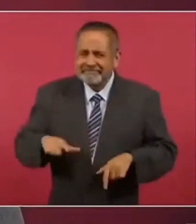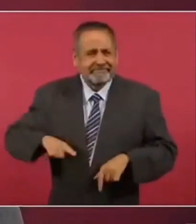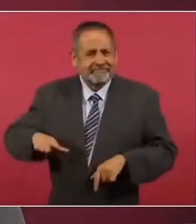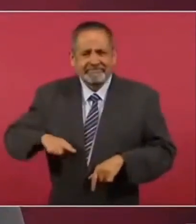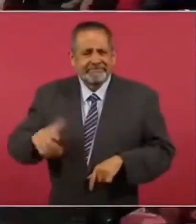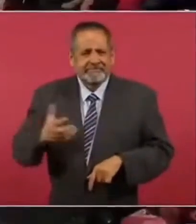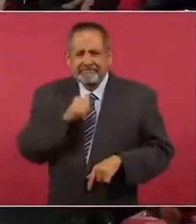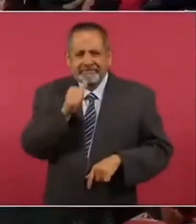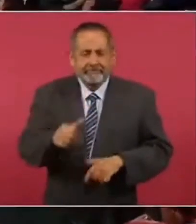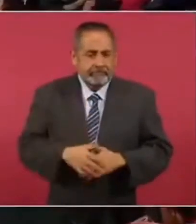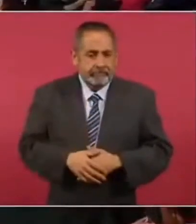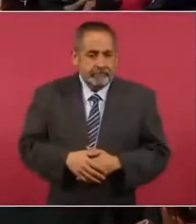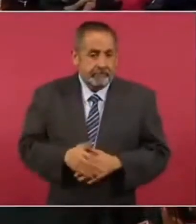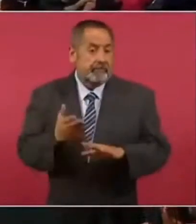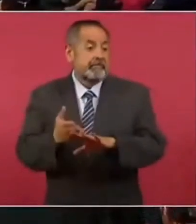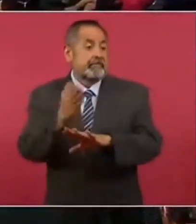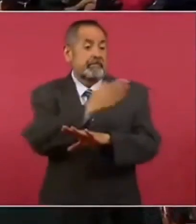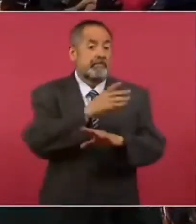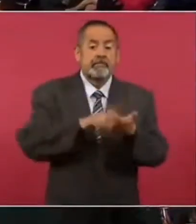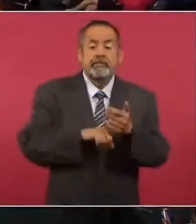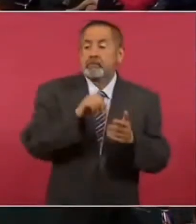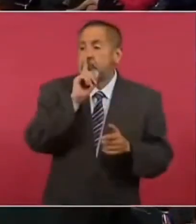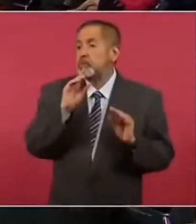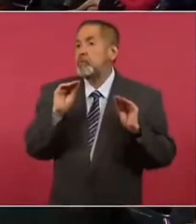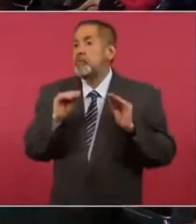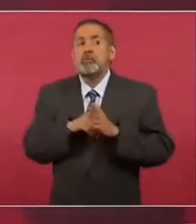todo lo que se callaba antes